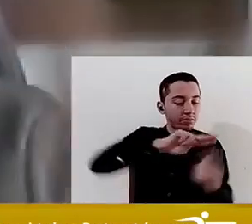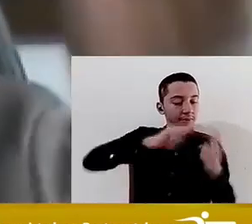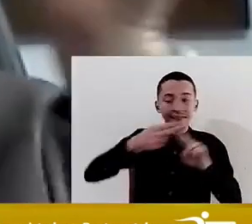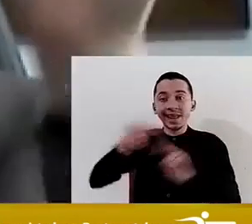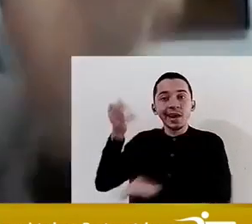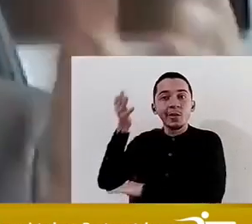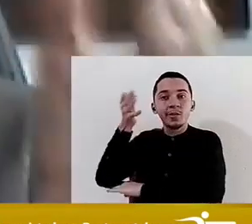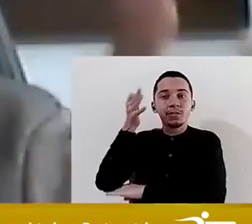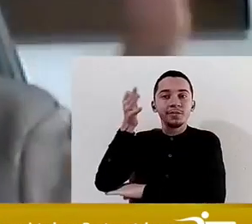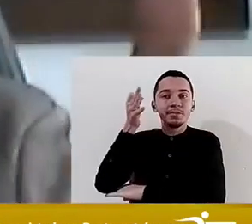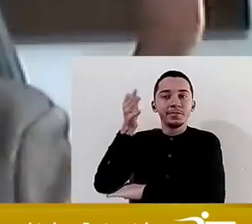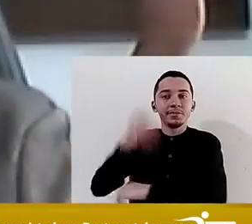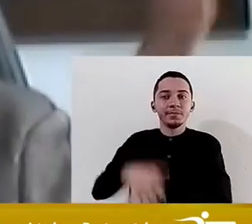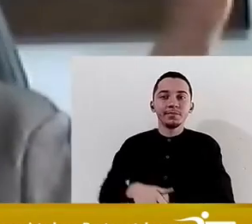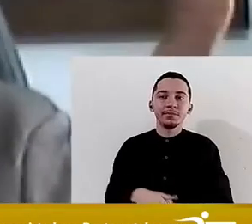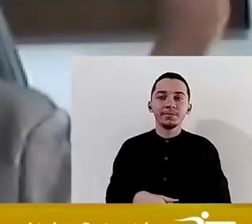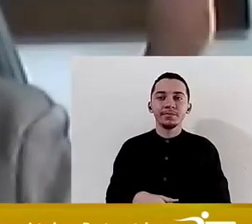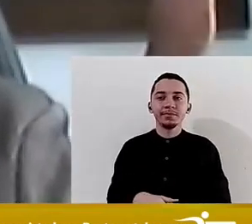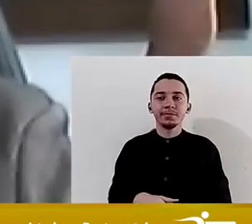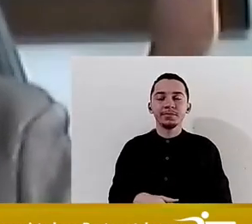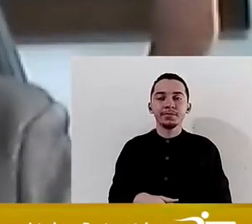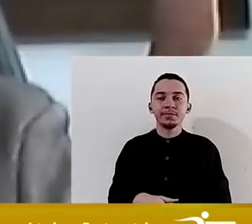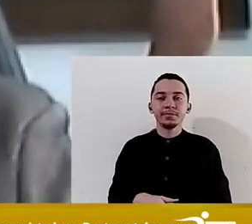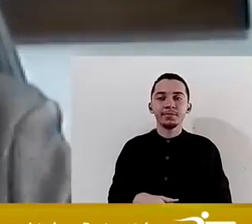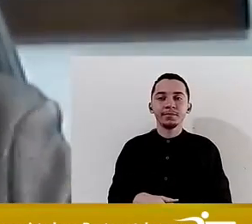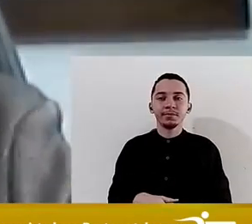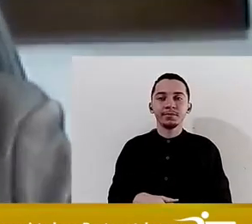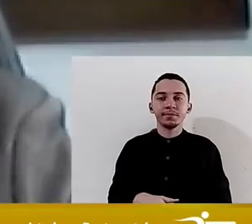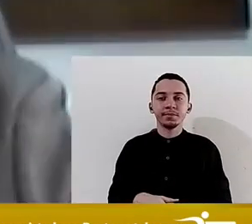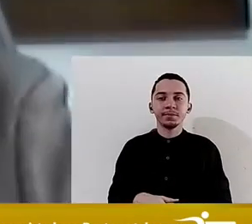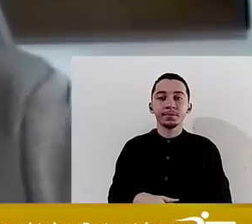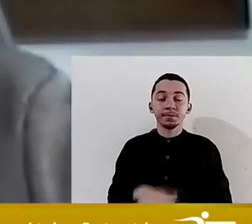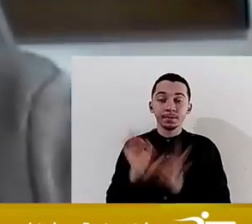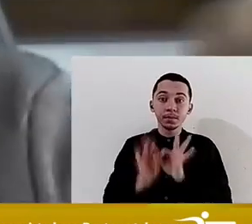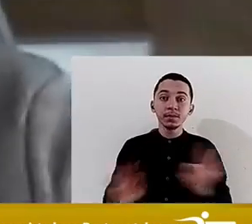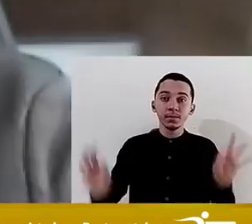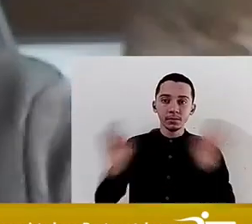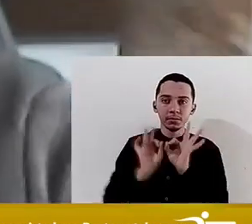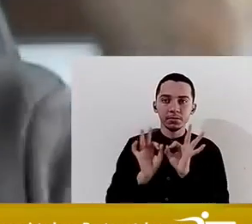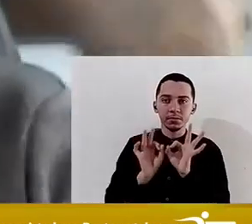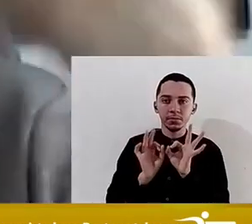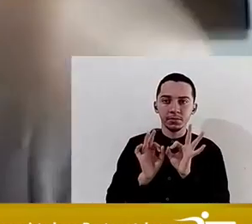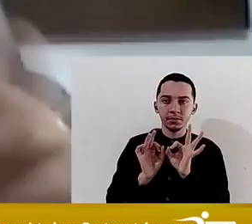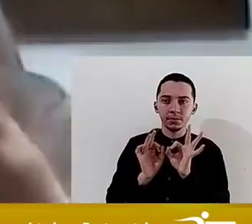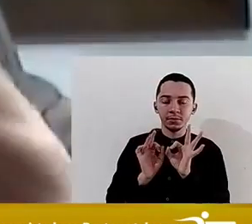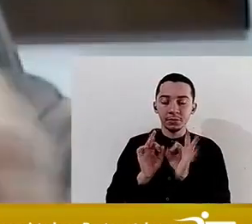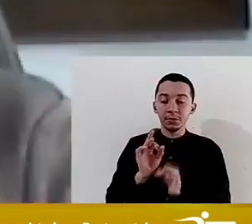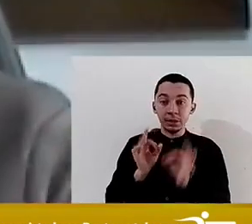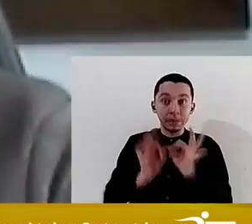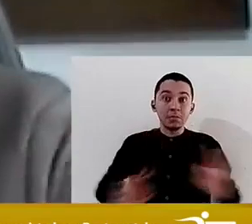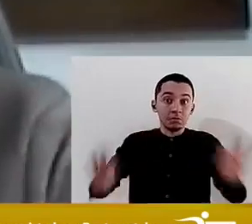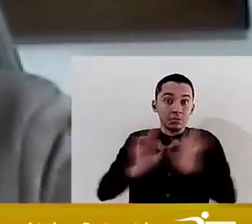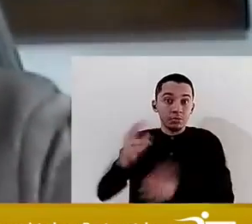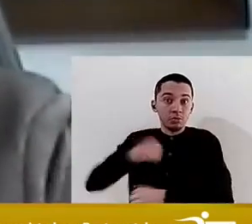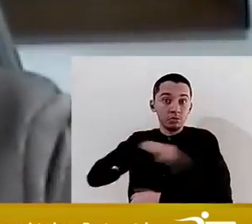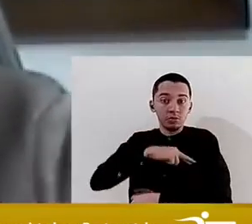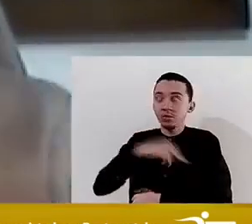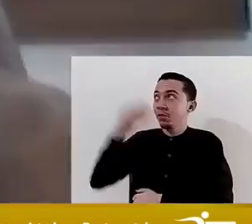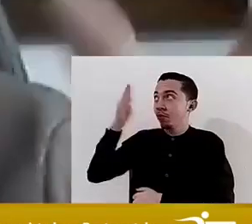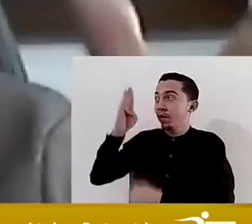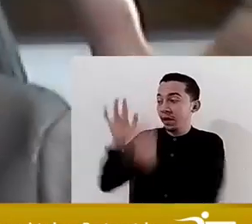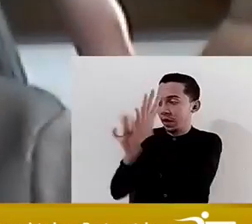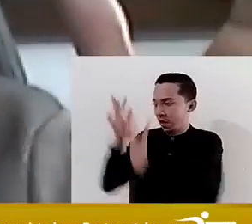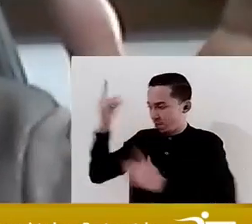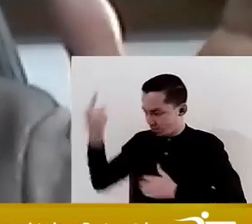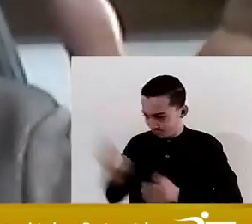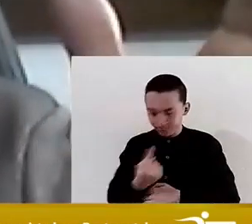Así que es importante que nosotros dejemos que ese sembrador entre en nuestra vida. Él sabe cómo prepara